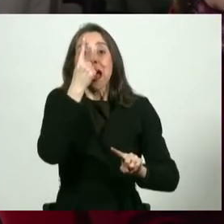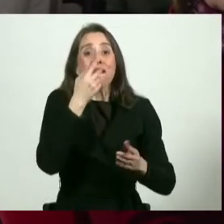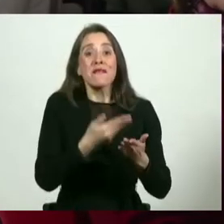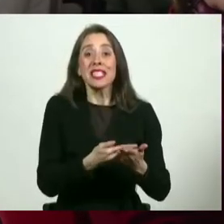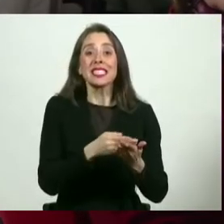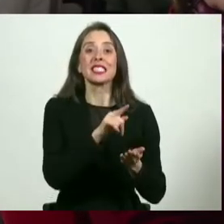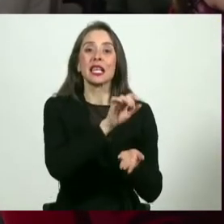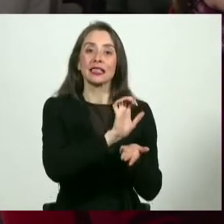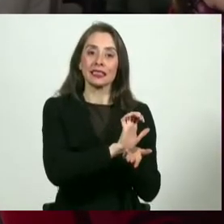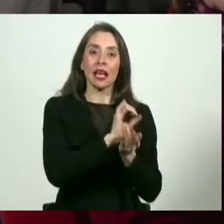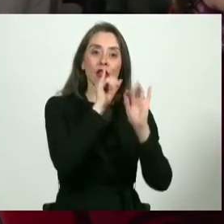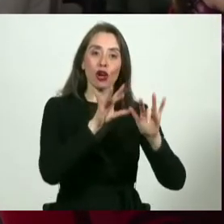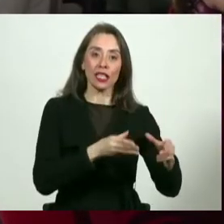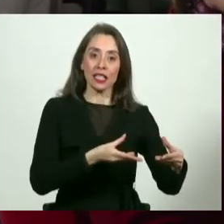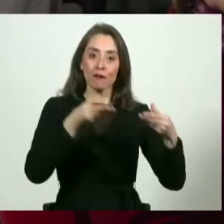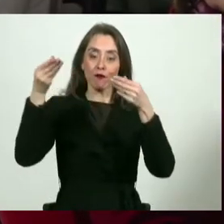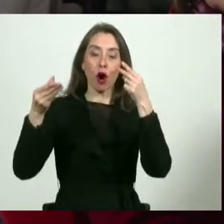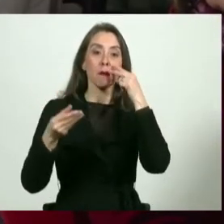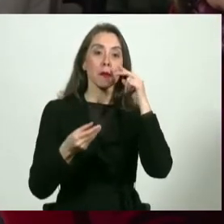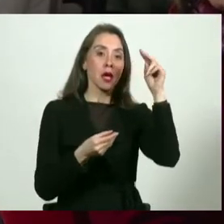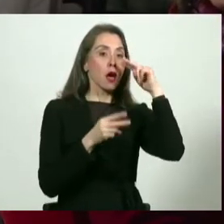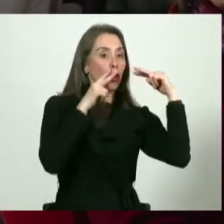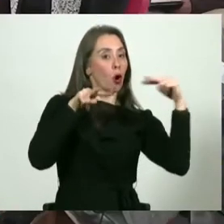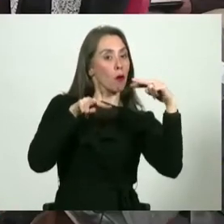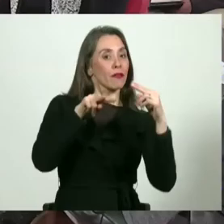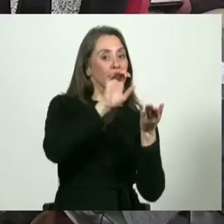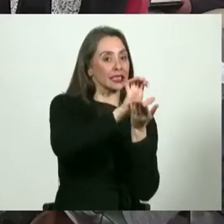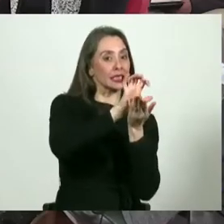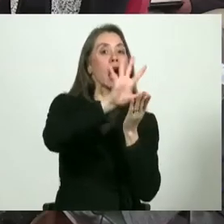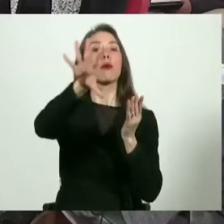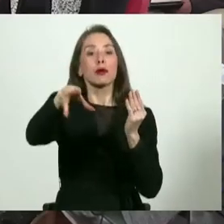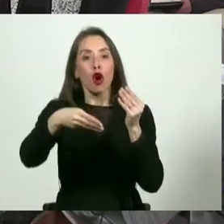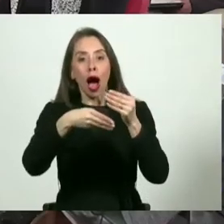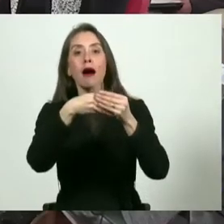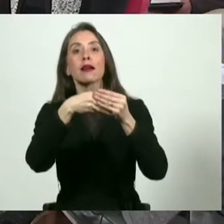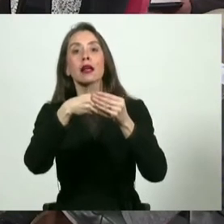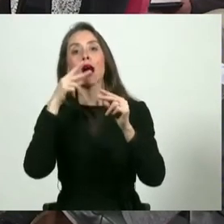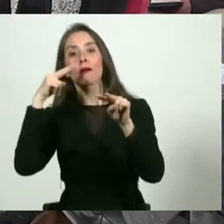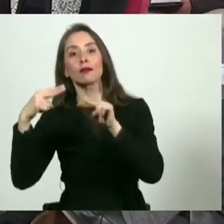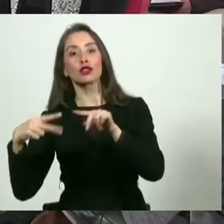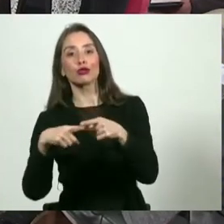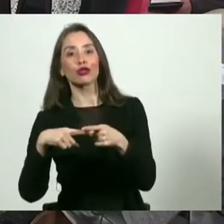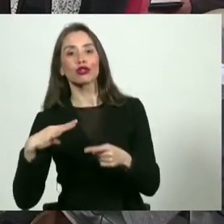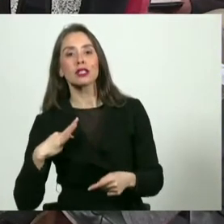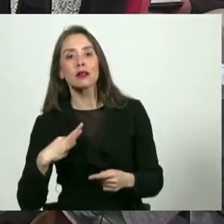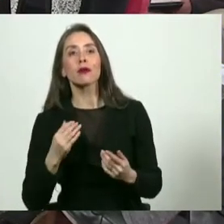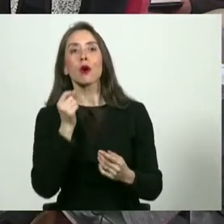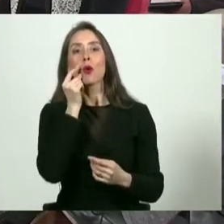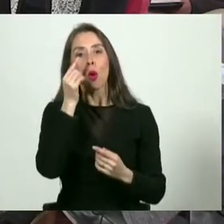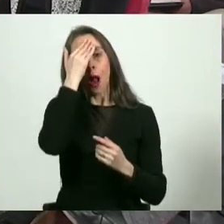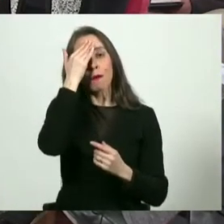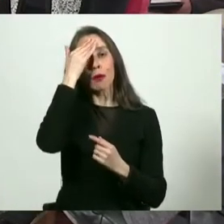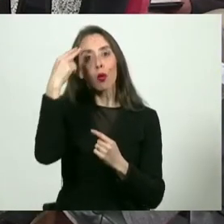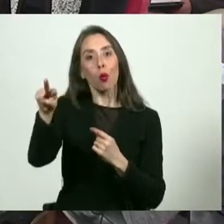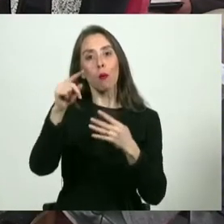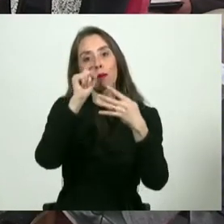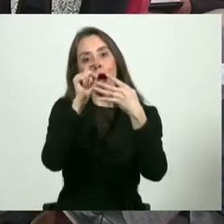informe no solamente con la visión del Estado, sino que también con la visión de la sociedad civil, cuáles eran sus preocupaciones